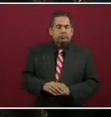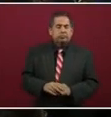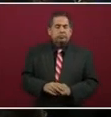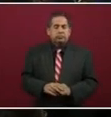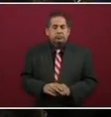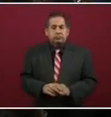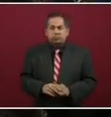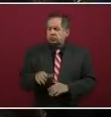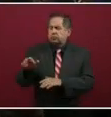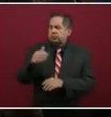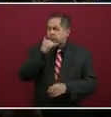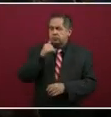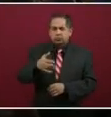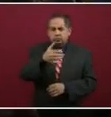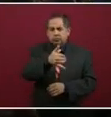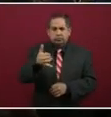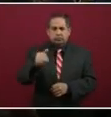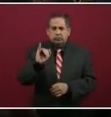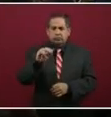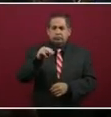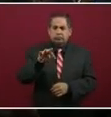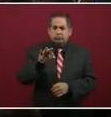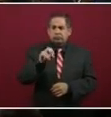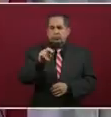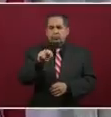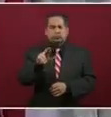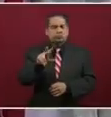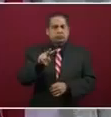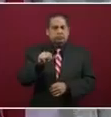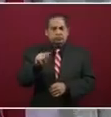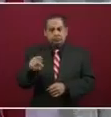¿Lo de Infonavit? Lo de Infonavit lo tenemos que…